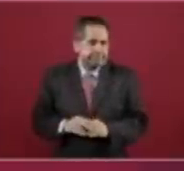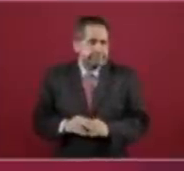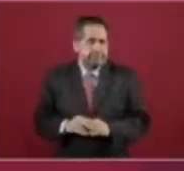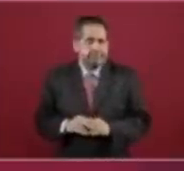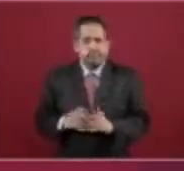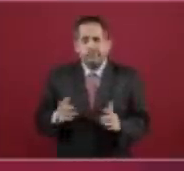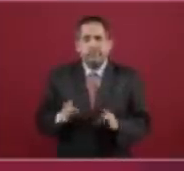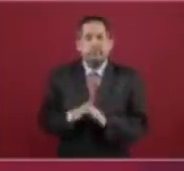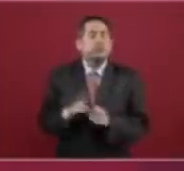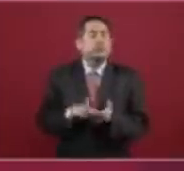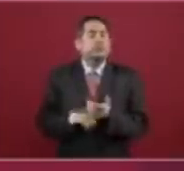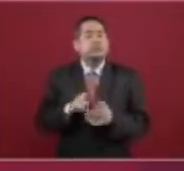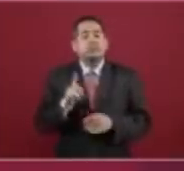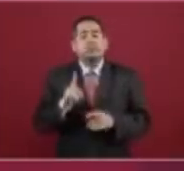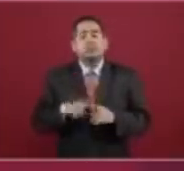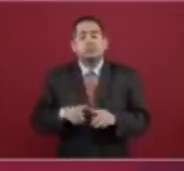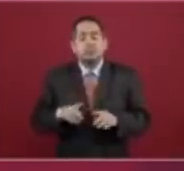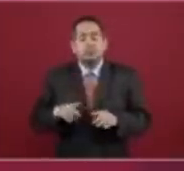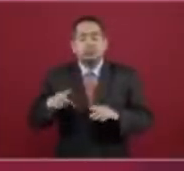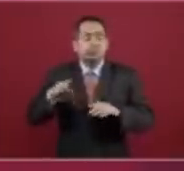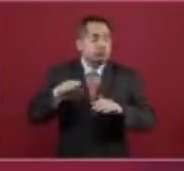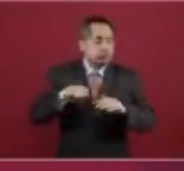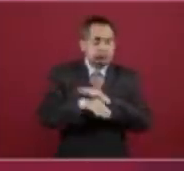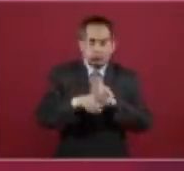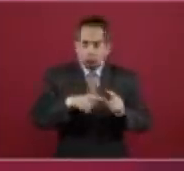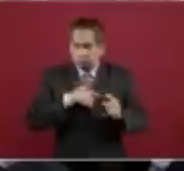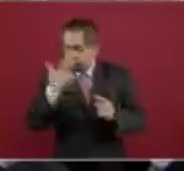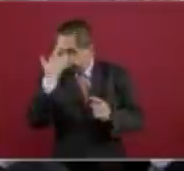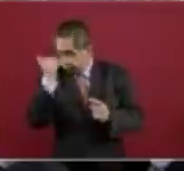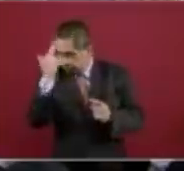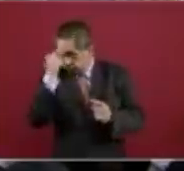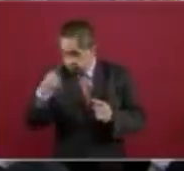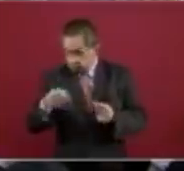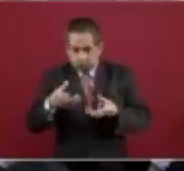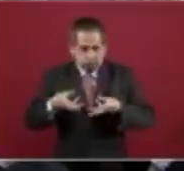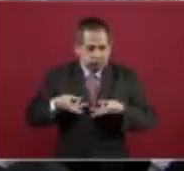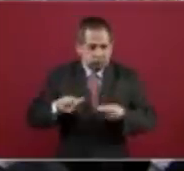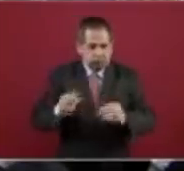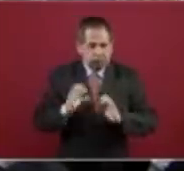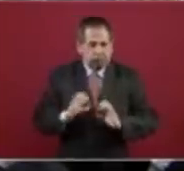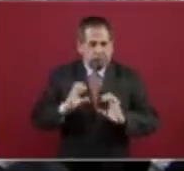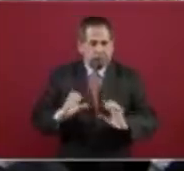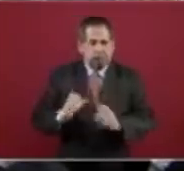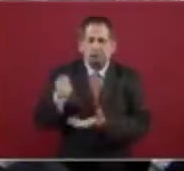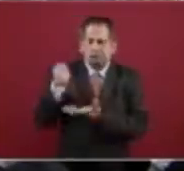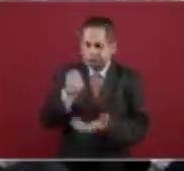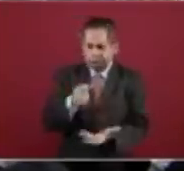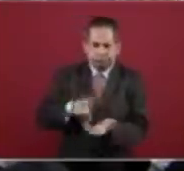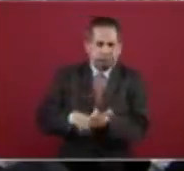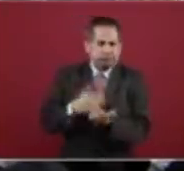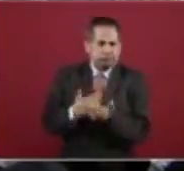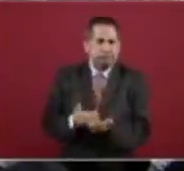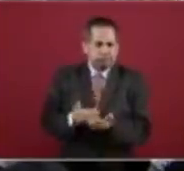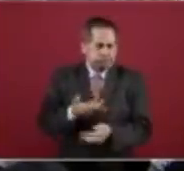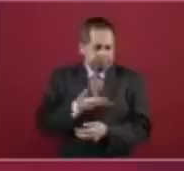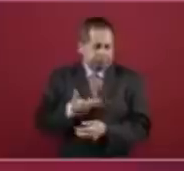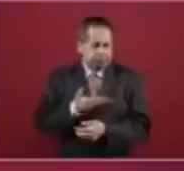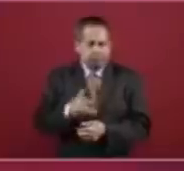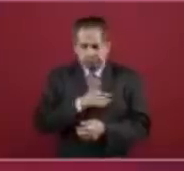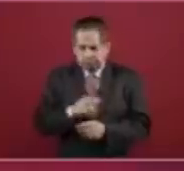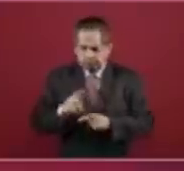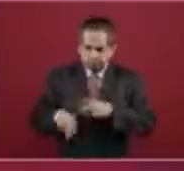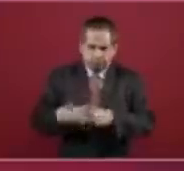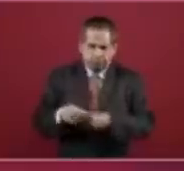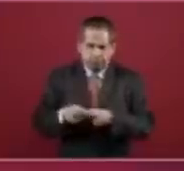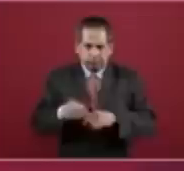y que se manejen con racionalidad los fondos. Tenemos el presupuesto para llevar a